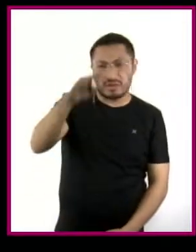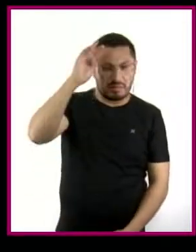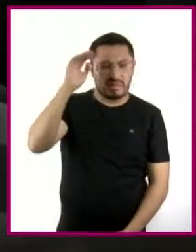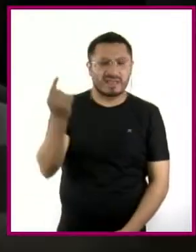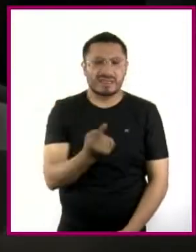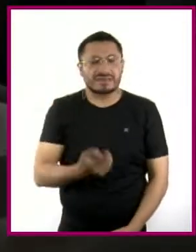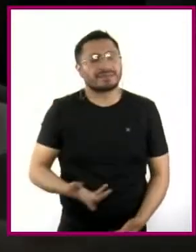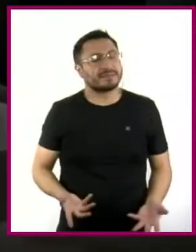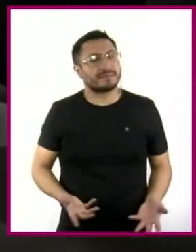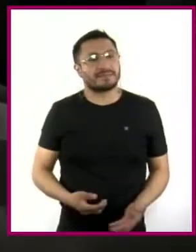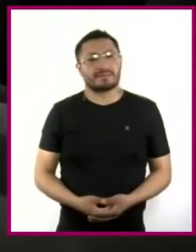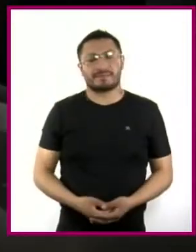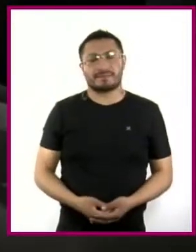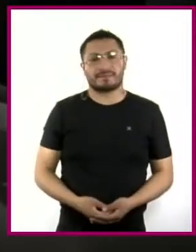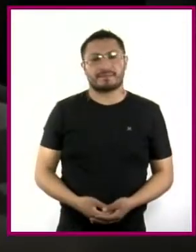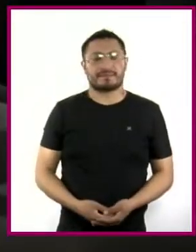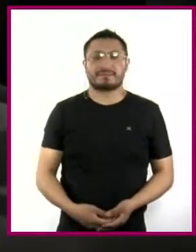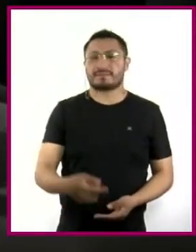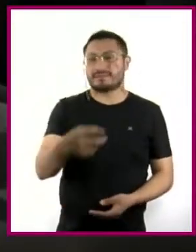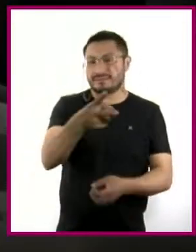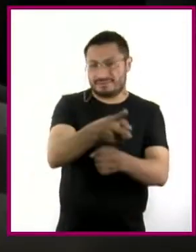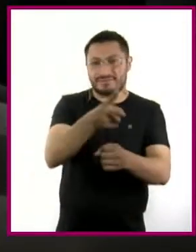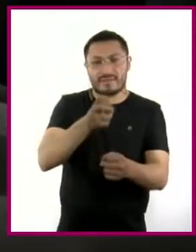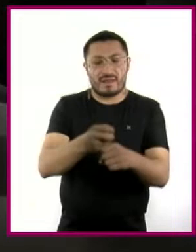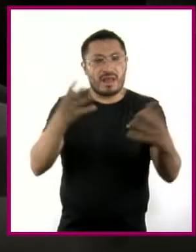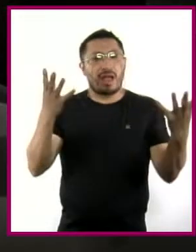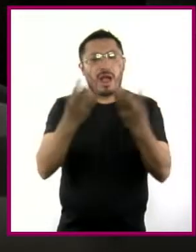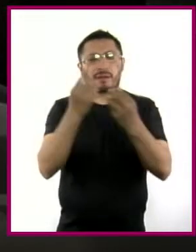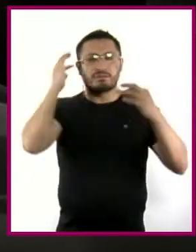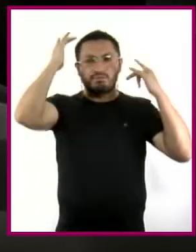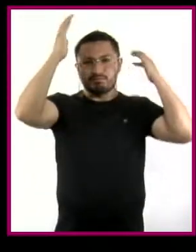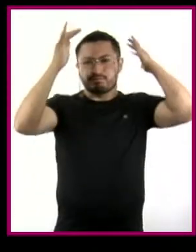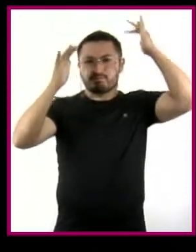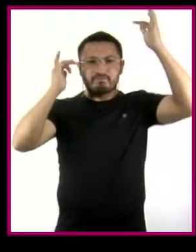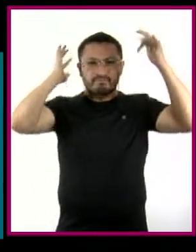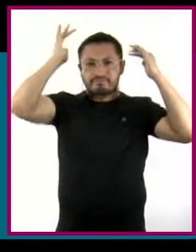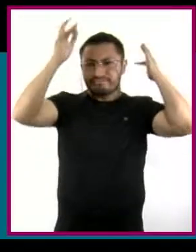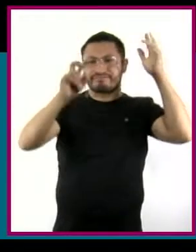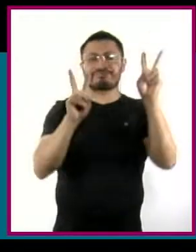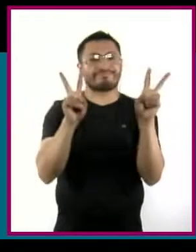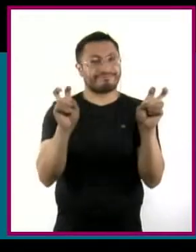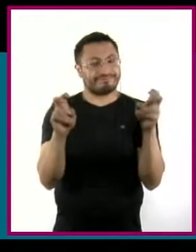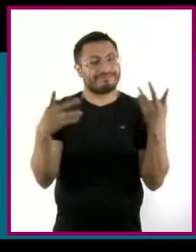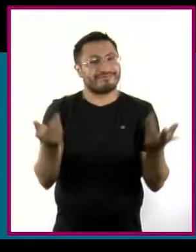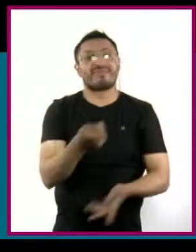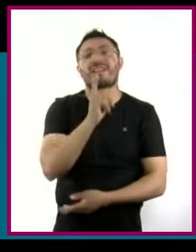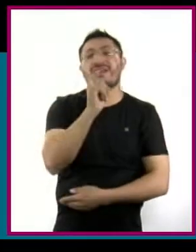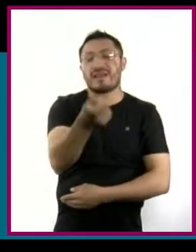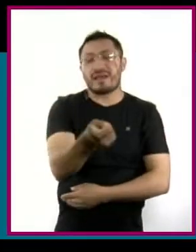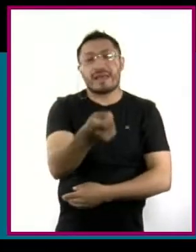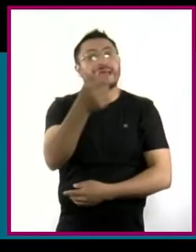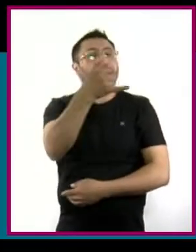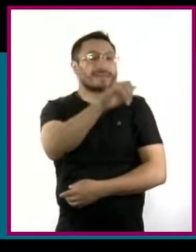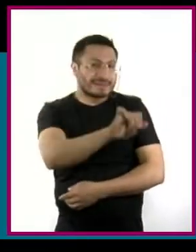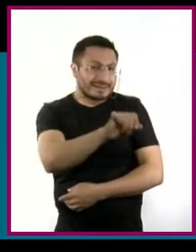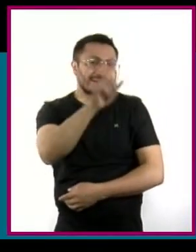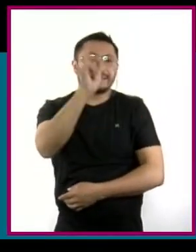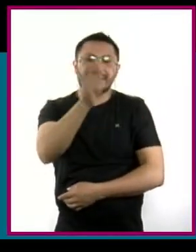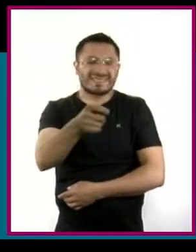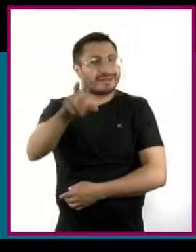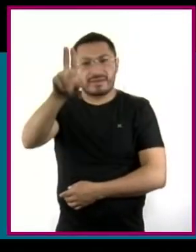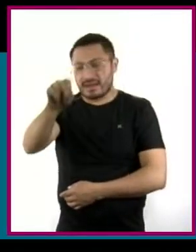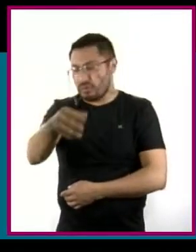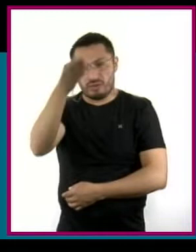piensas? Te invito a reflexionar al respecto. ¿Qué es y qué no es aceptable para ti